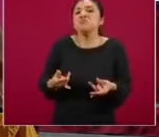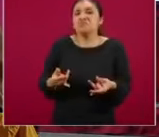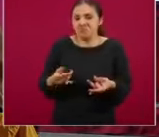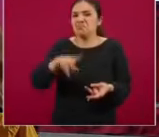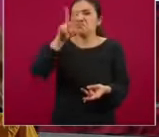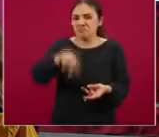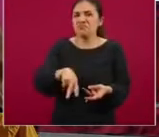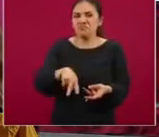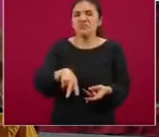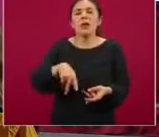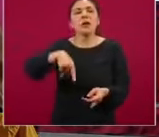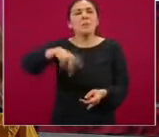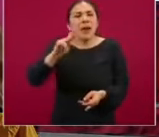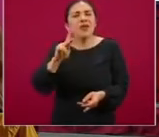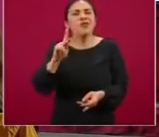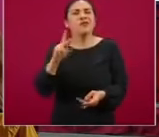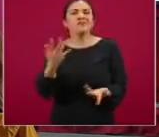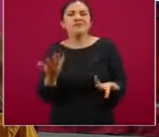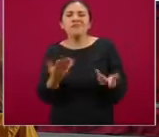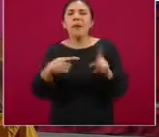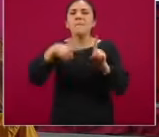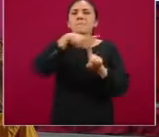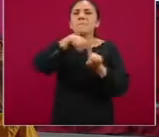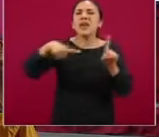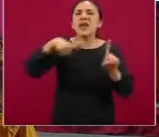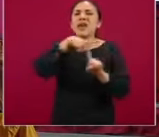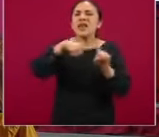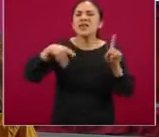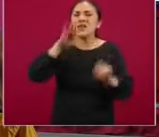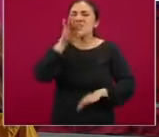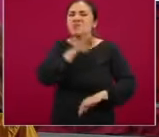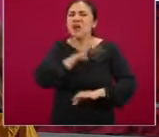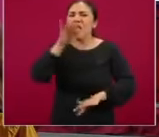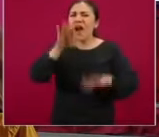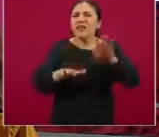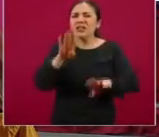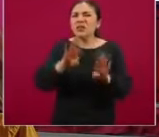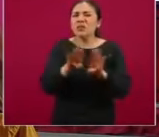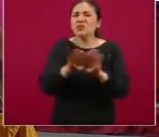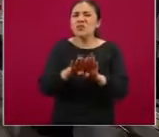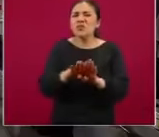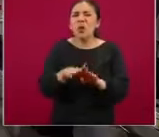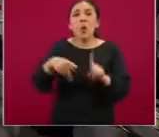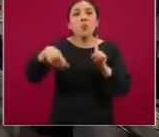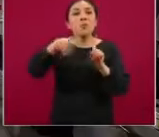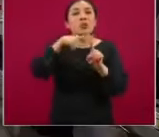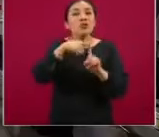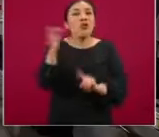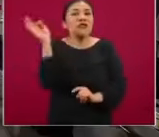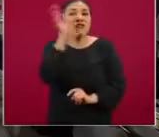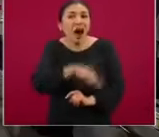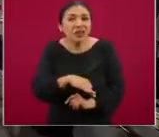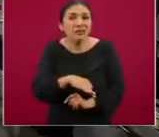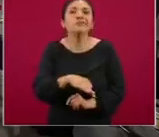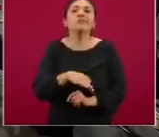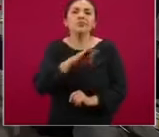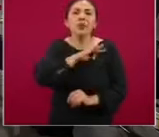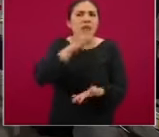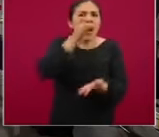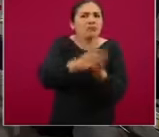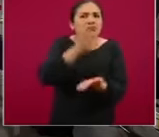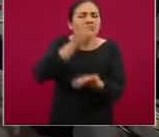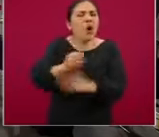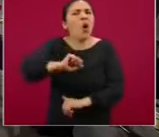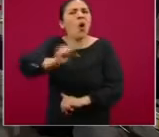tienen una especificidad media, es decir, nos puede en su momento dar falsos positivos. Podría estar identificando